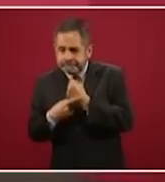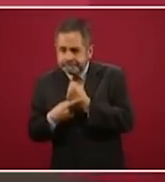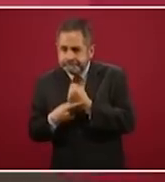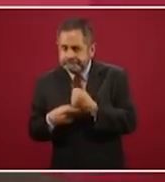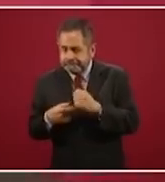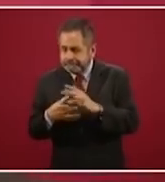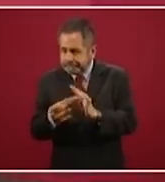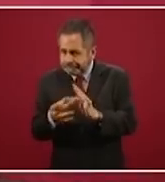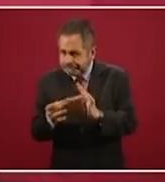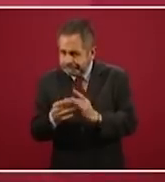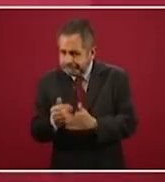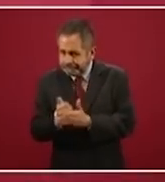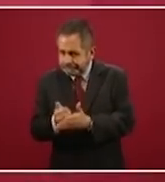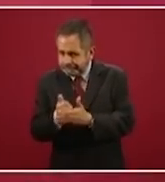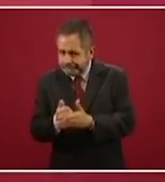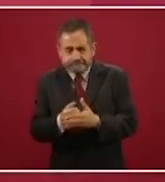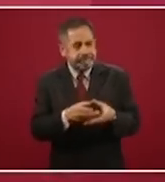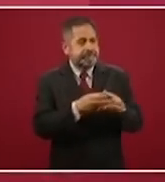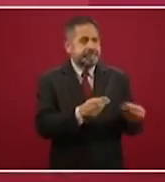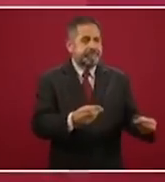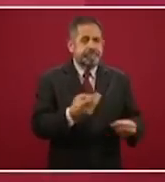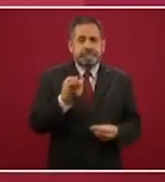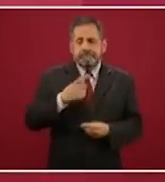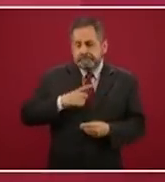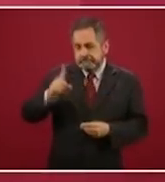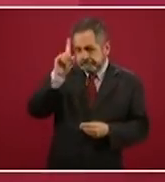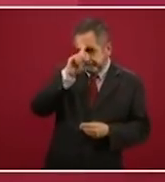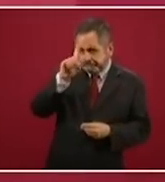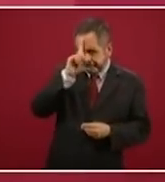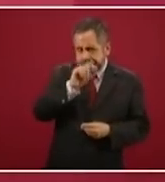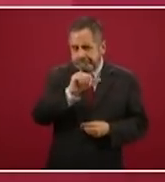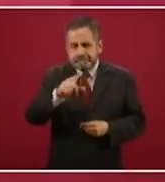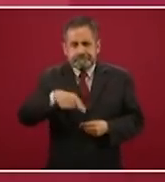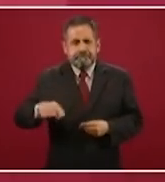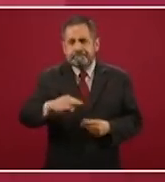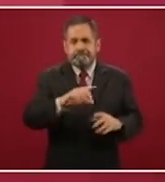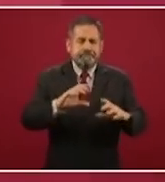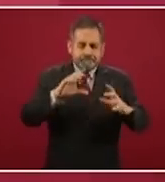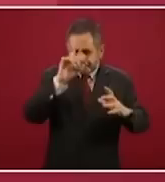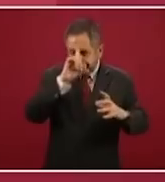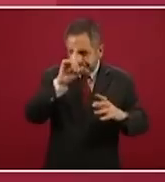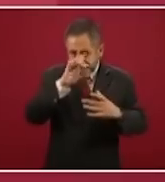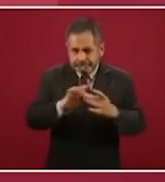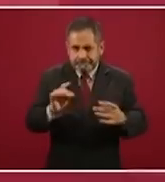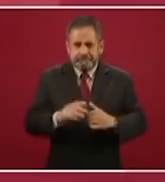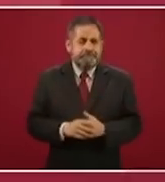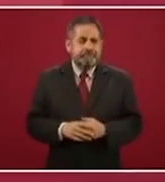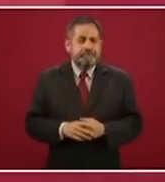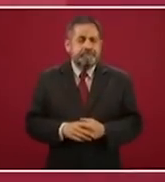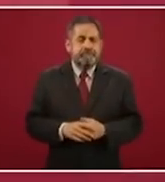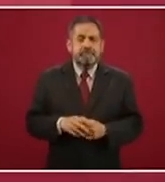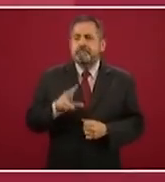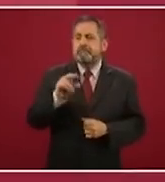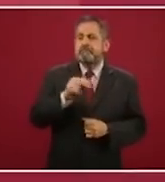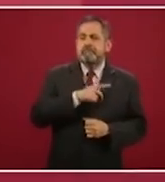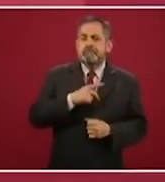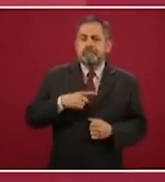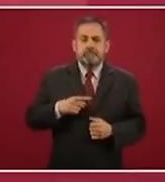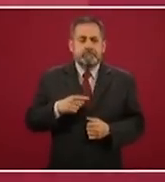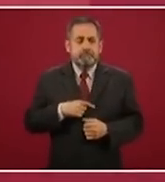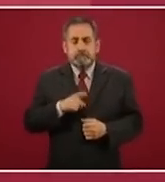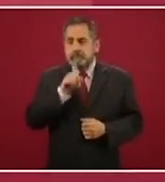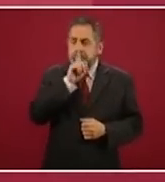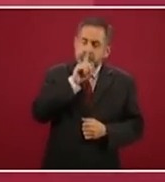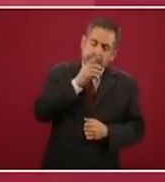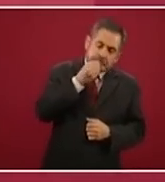y orientando que no haya pactos de silencio